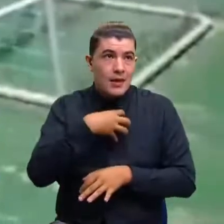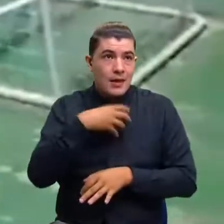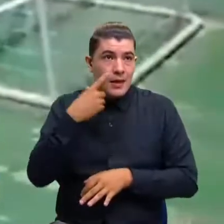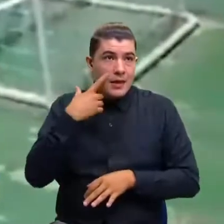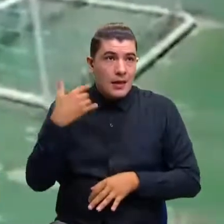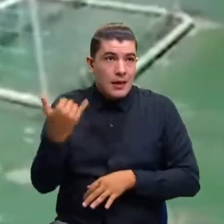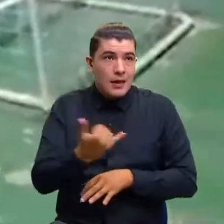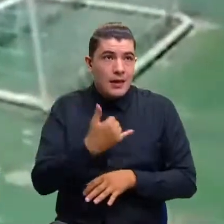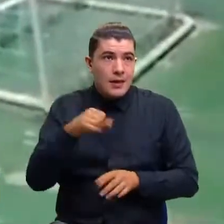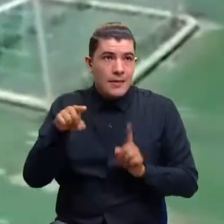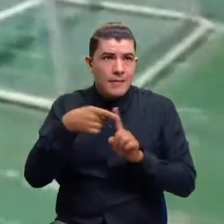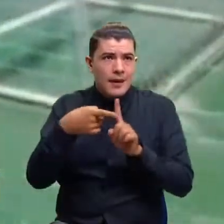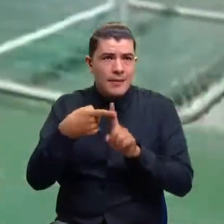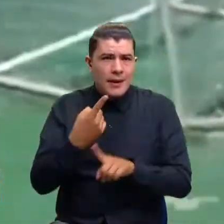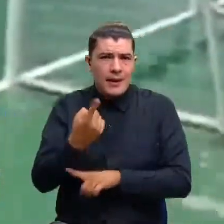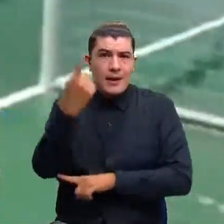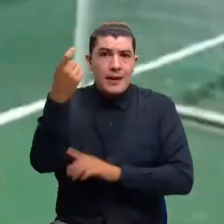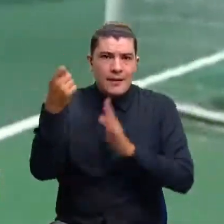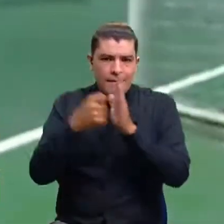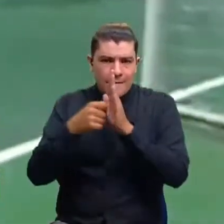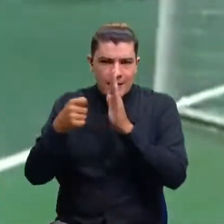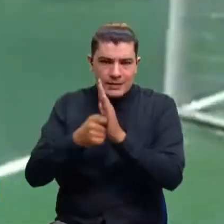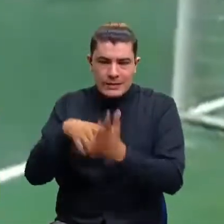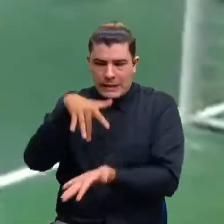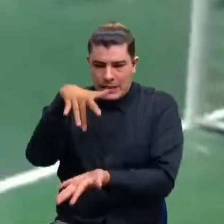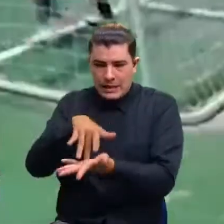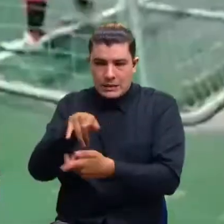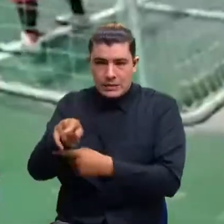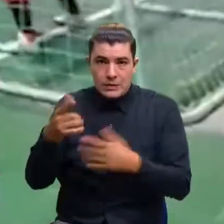de esta, la primera vez que participaba en un evento